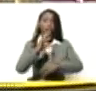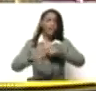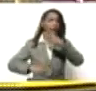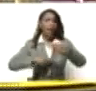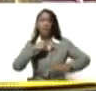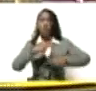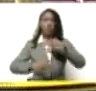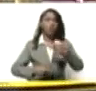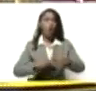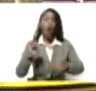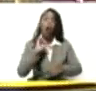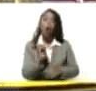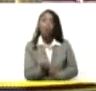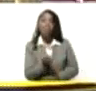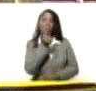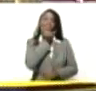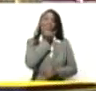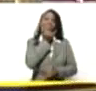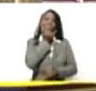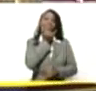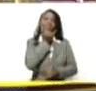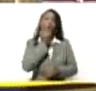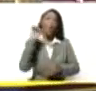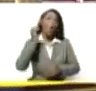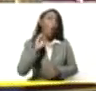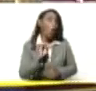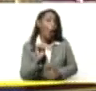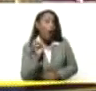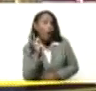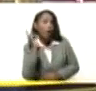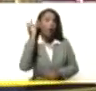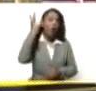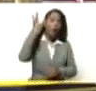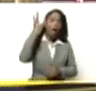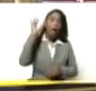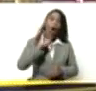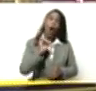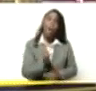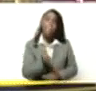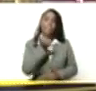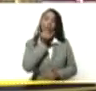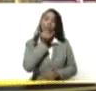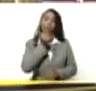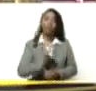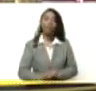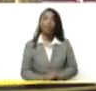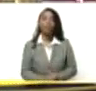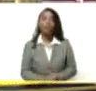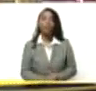revolucionamos o erramos. O nos reinventamos o erramos.